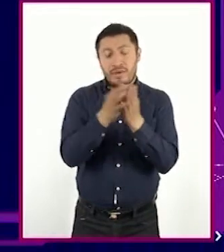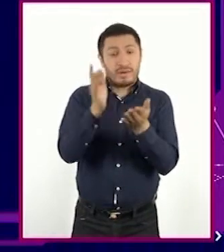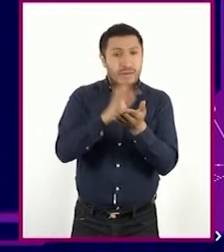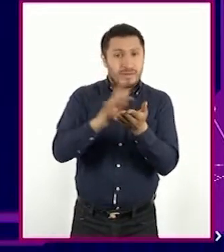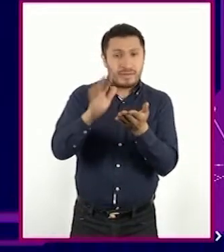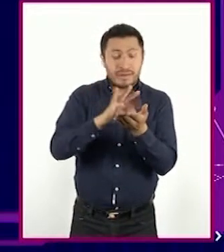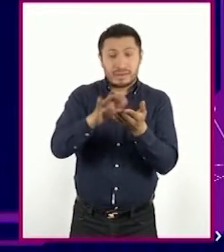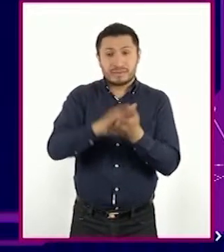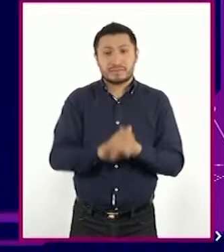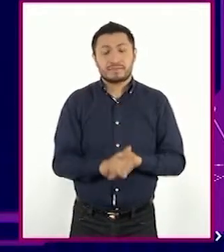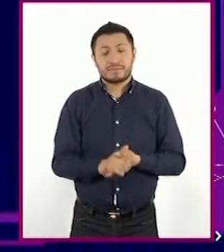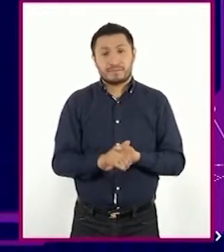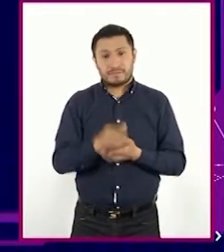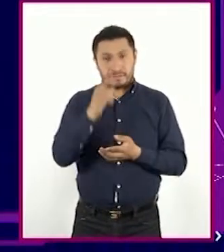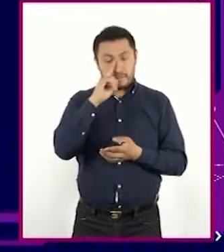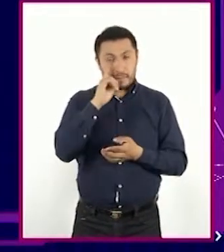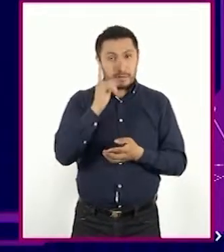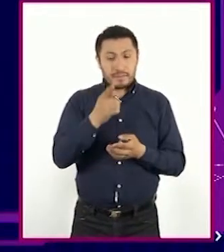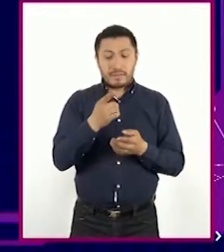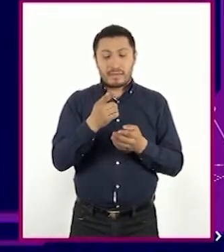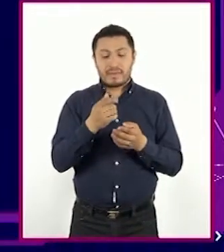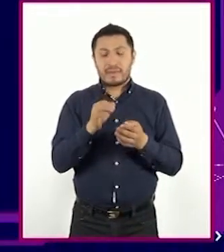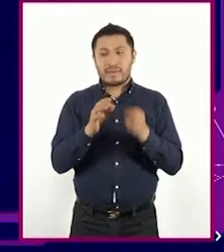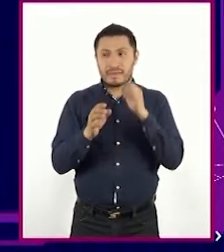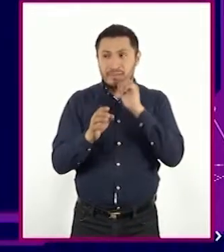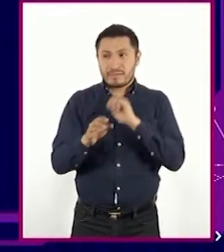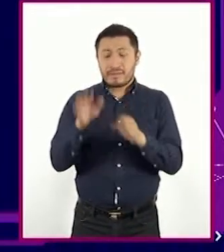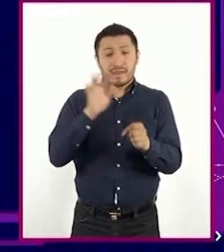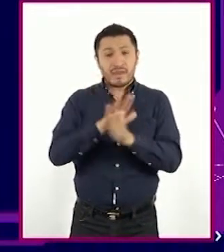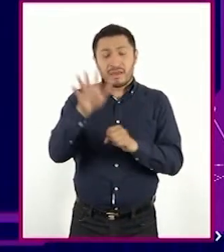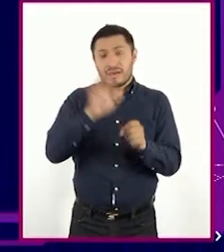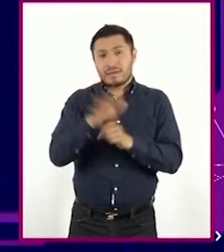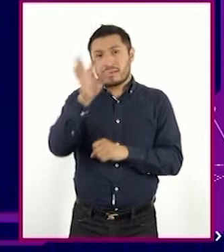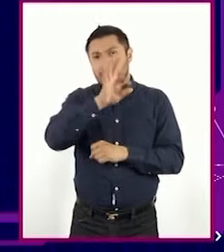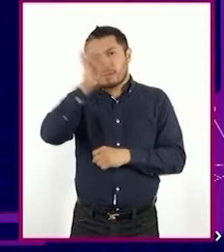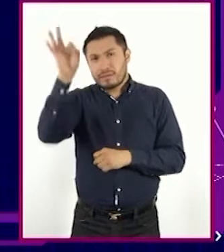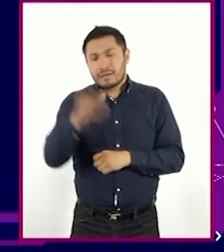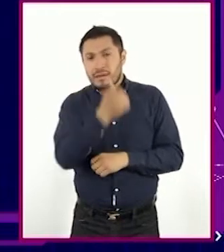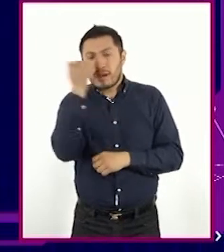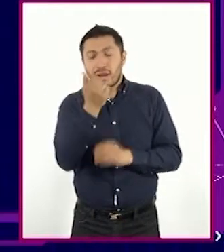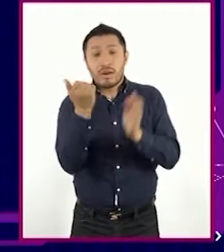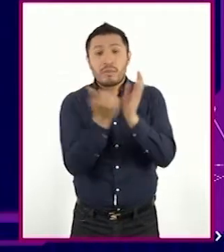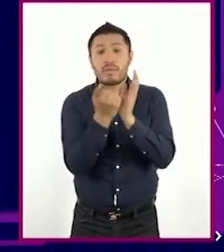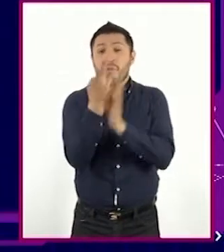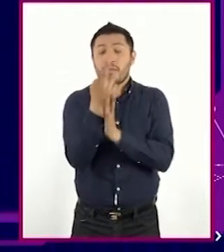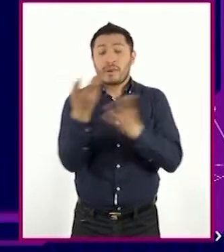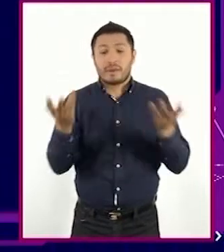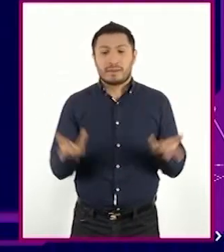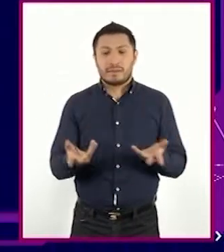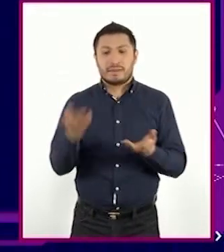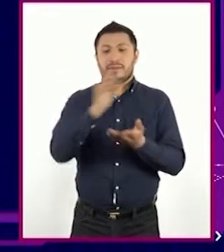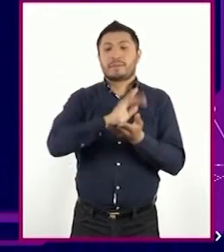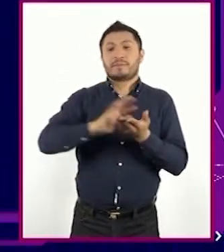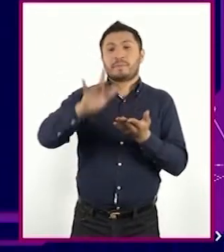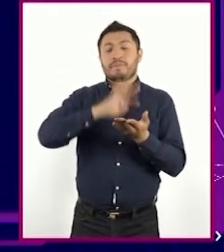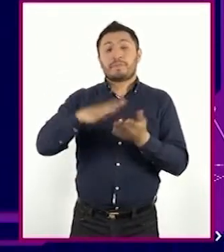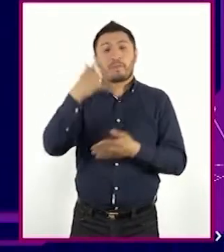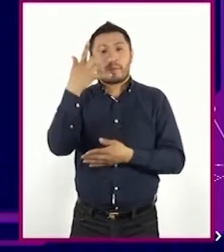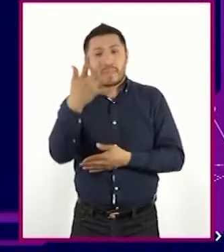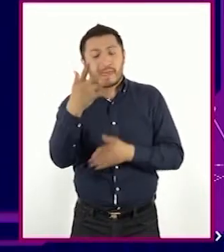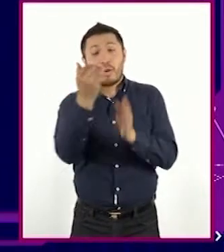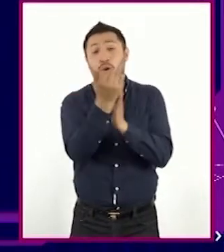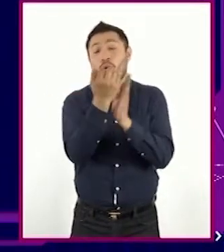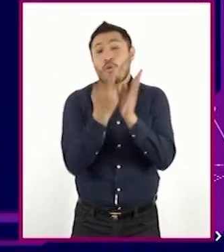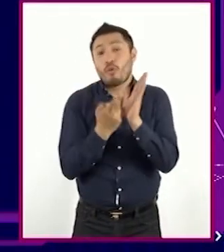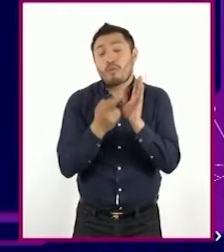Leslie. ¿Cuál porcentaje de alumnas y alumnos es mayor? ¿El que ha leído 5 o